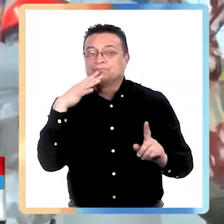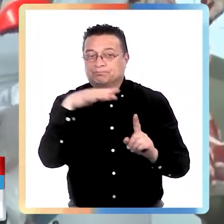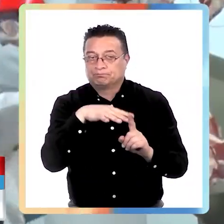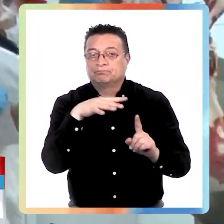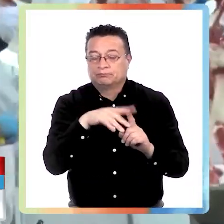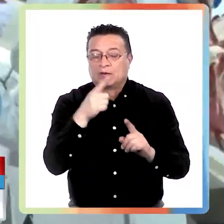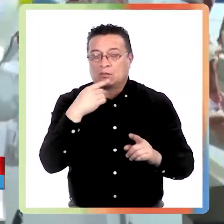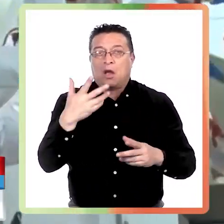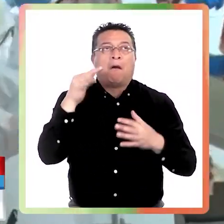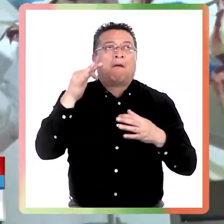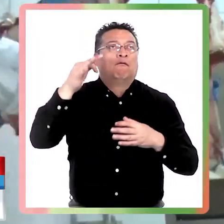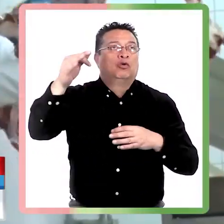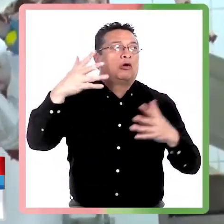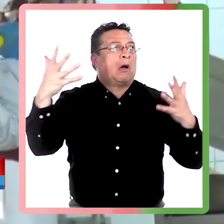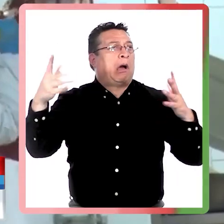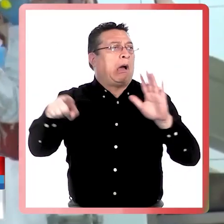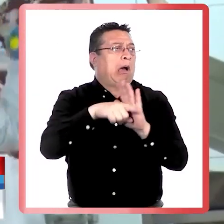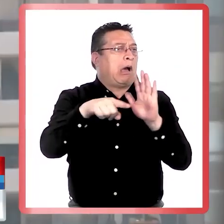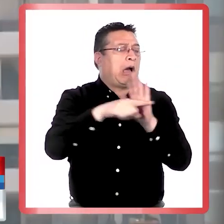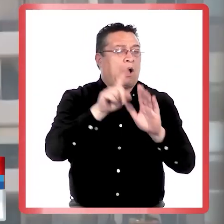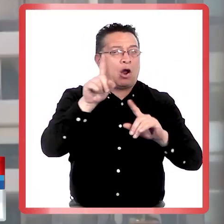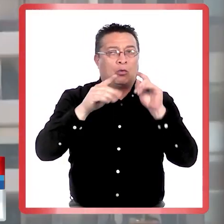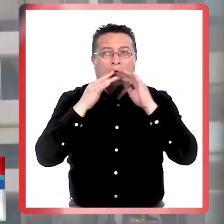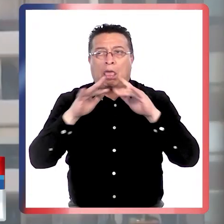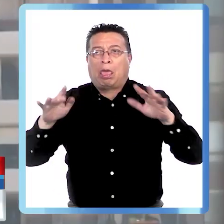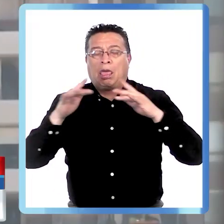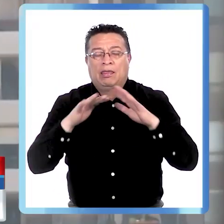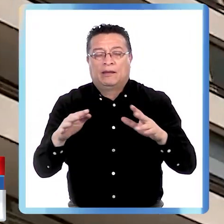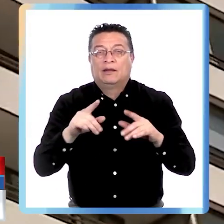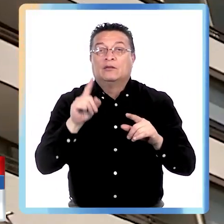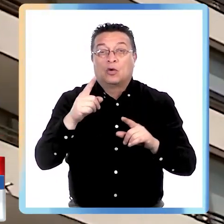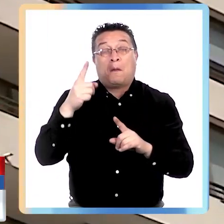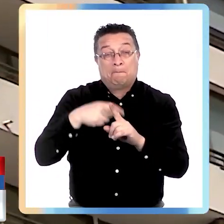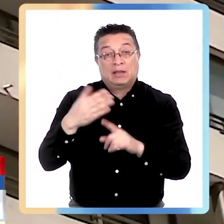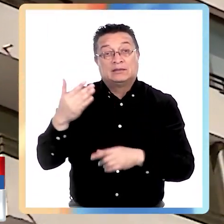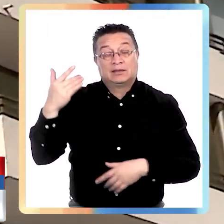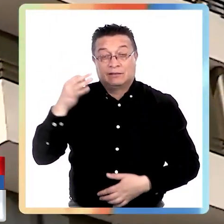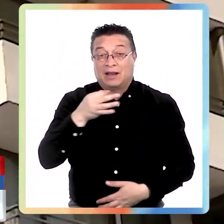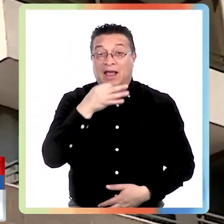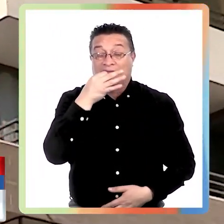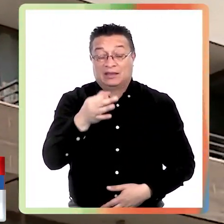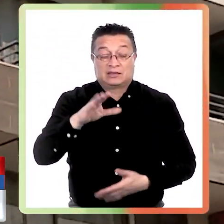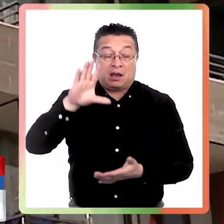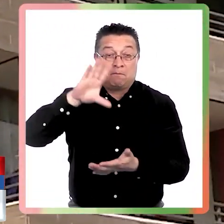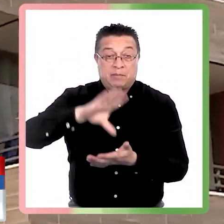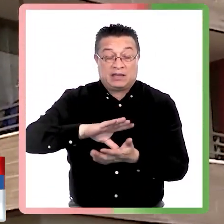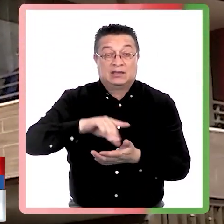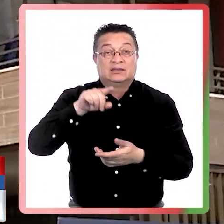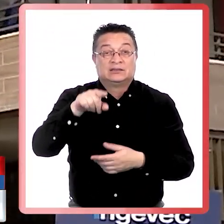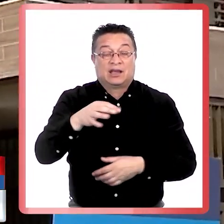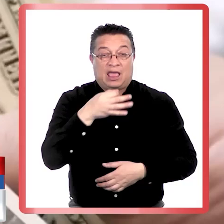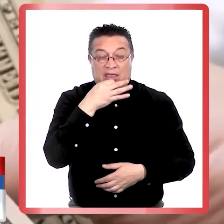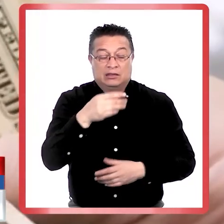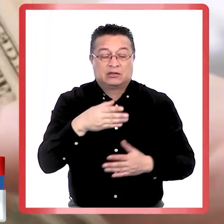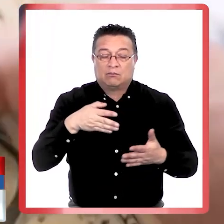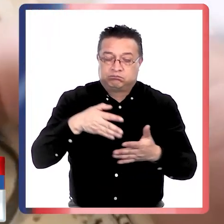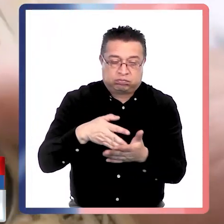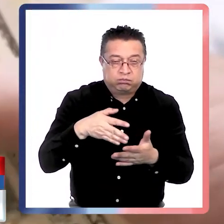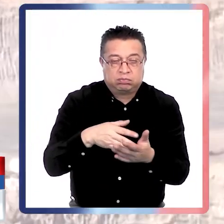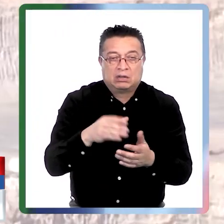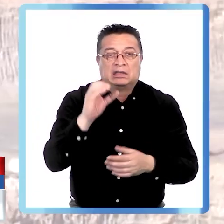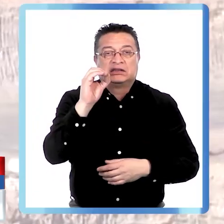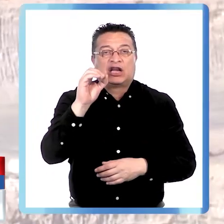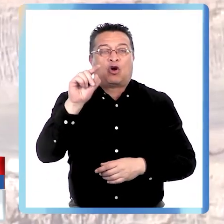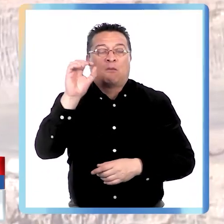criticó la posición catastrofista de algunos parlamentarios, los cuales hace algunos meses indicaron que el país no crecería y se